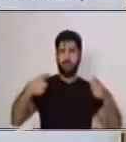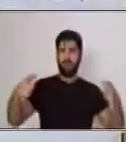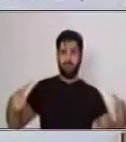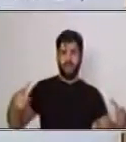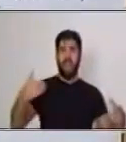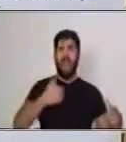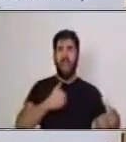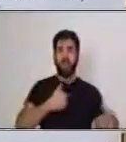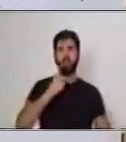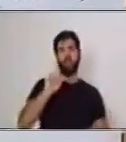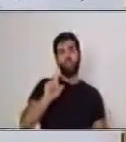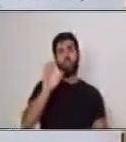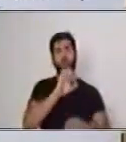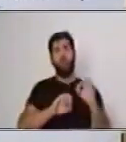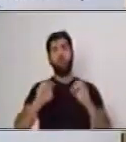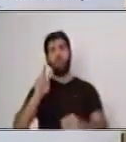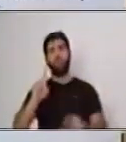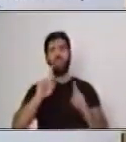varios ecosistemas,